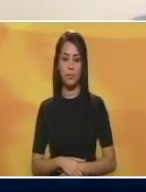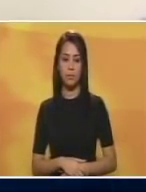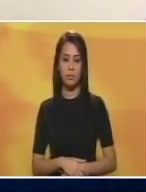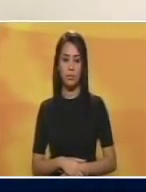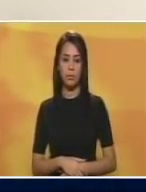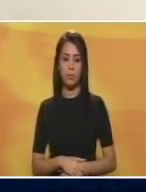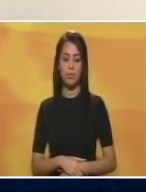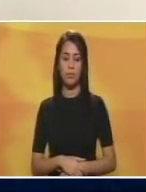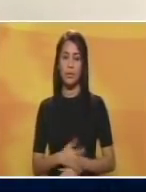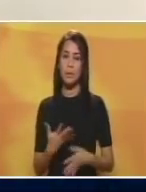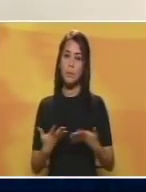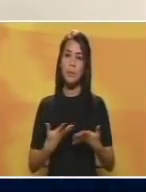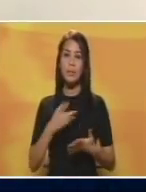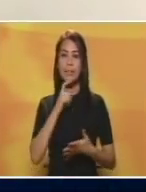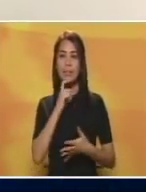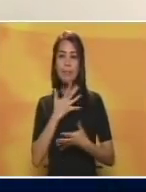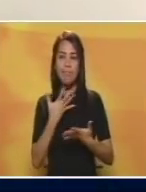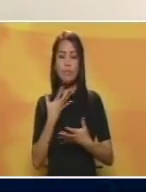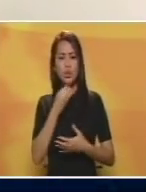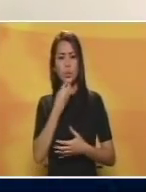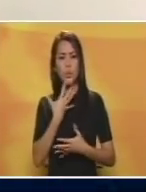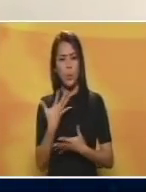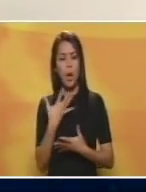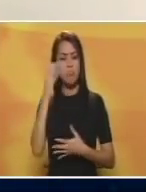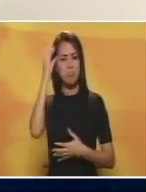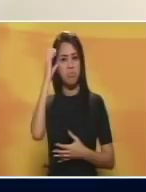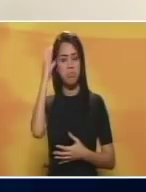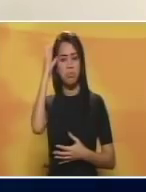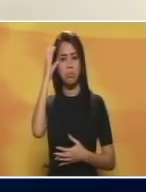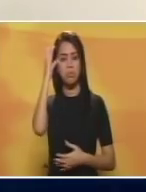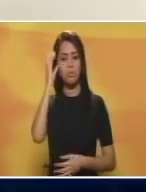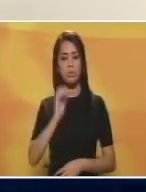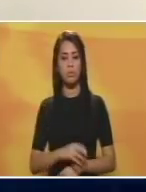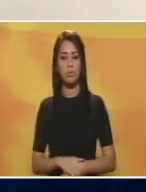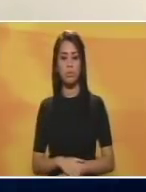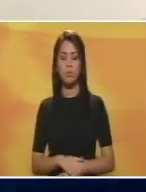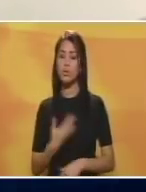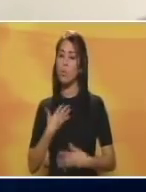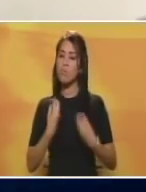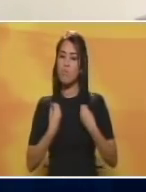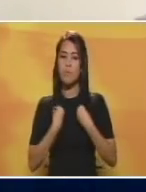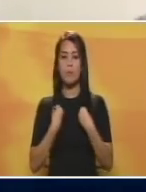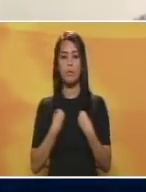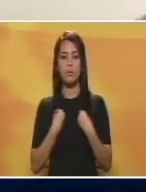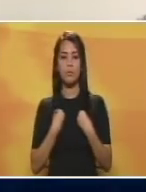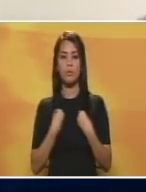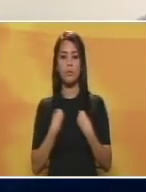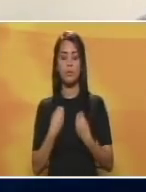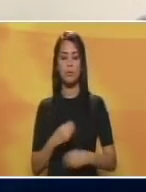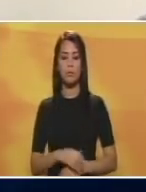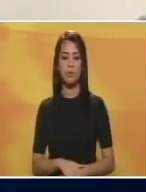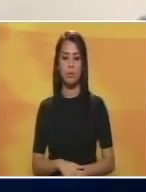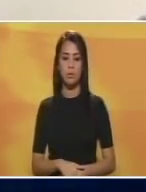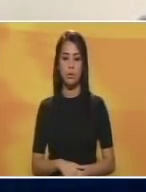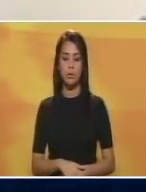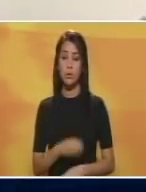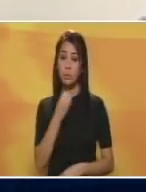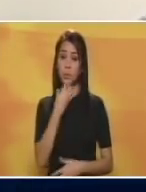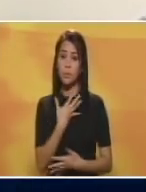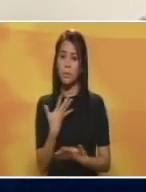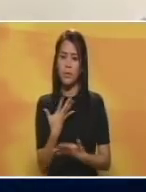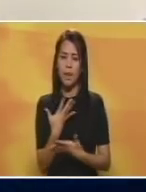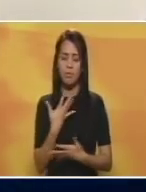Por increíble que parezca, estoy muy bien con mi conciencia, muy bien con mi vida. Lo que me hace estar bien es